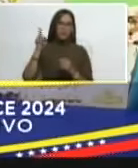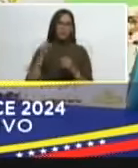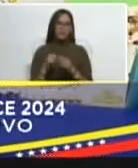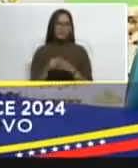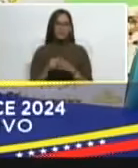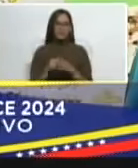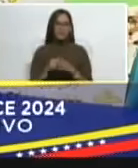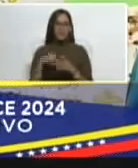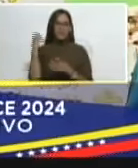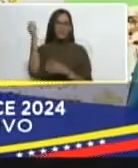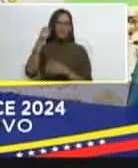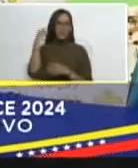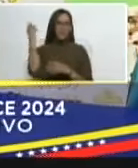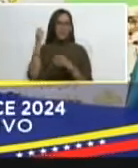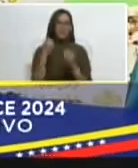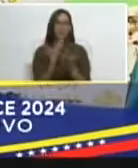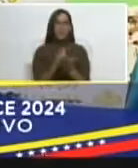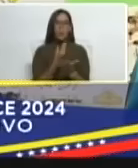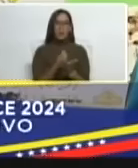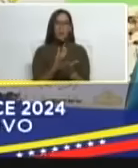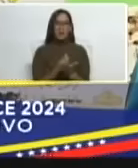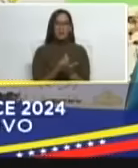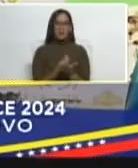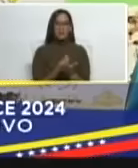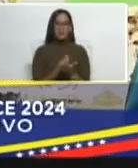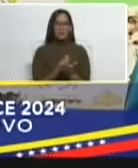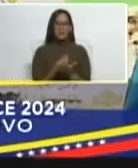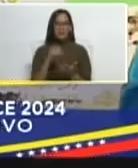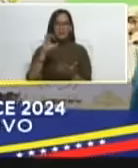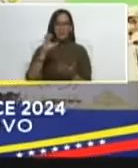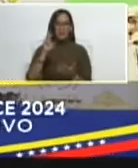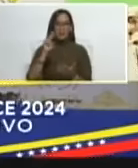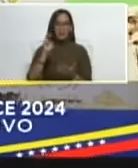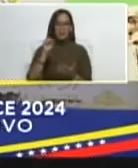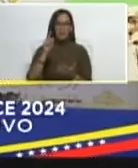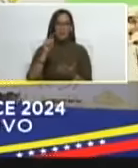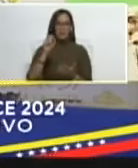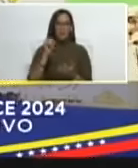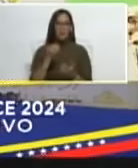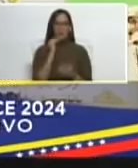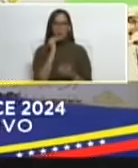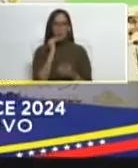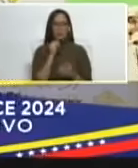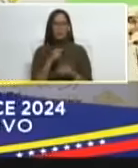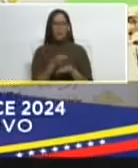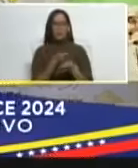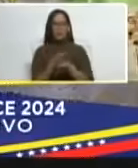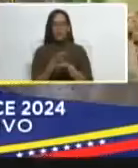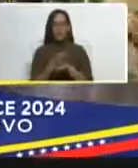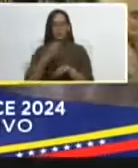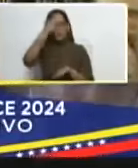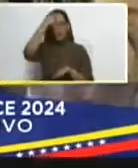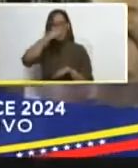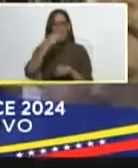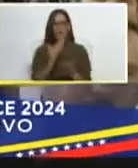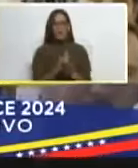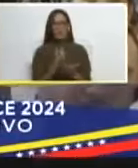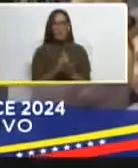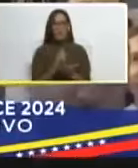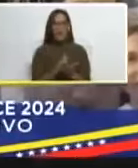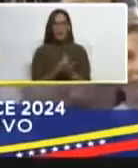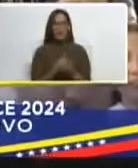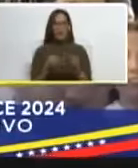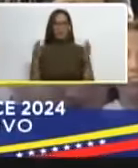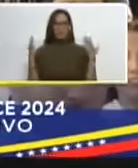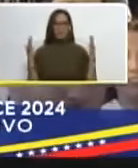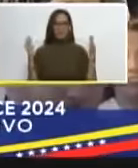las llanuras de Monagas, nada más y nada menos que Ernesto Luna, este joven gobernador del pueblo de Monagas, allá en el oriente.